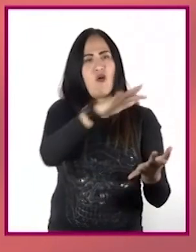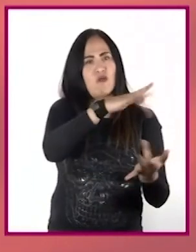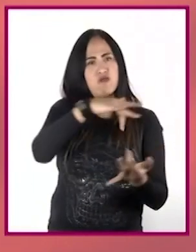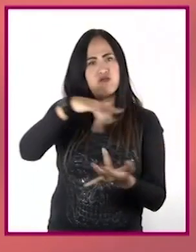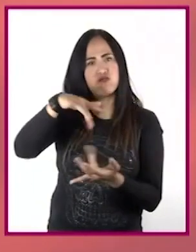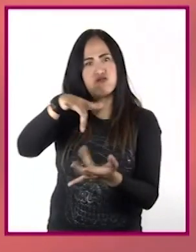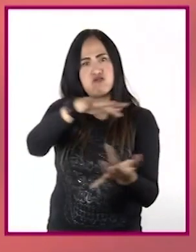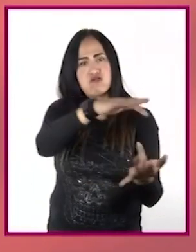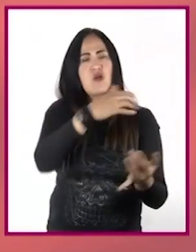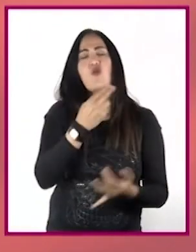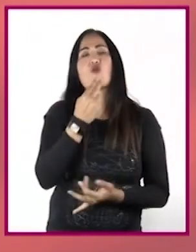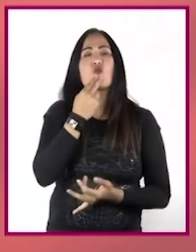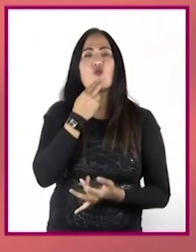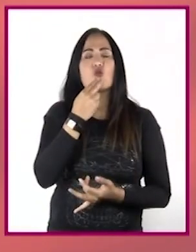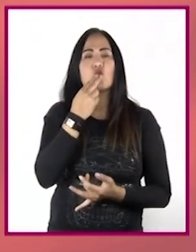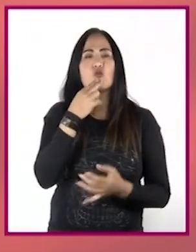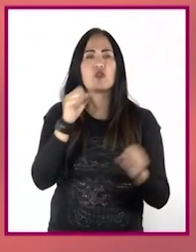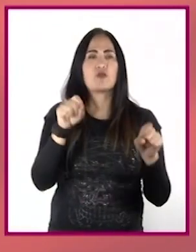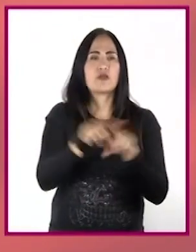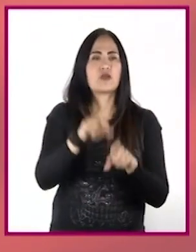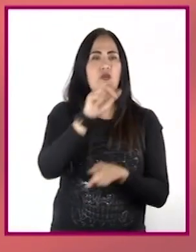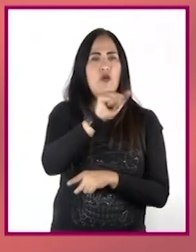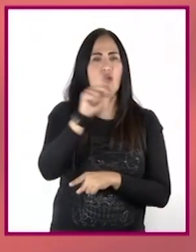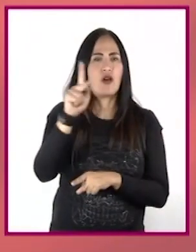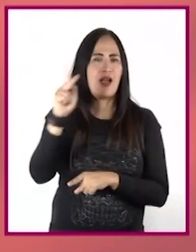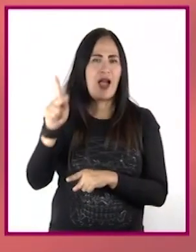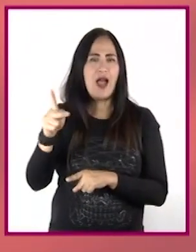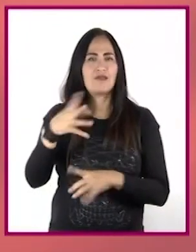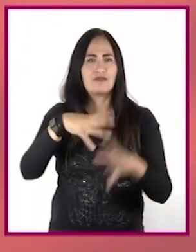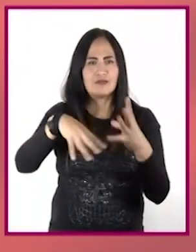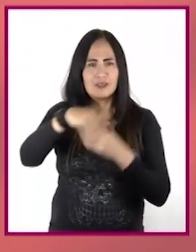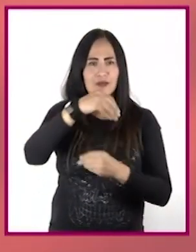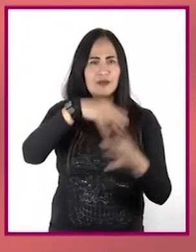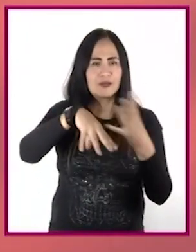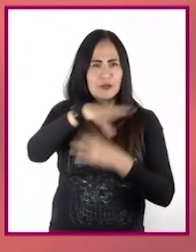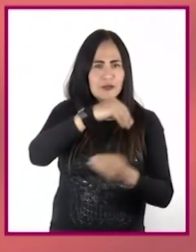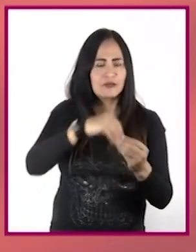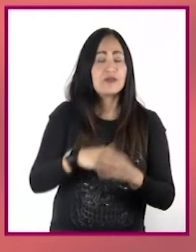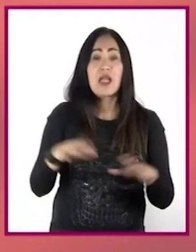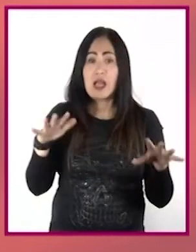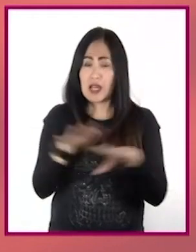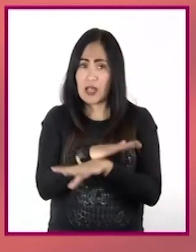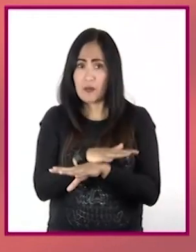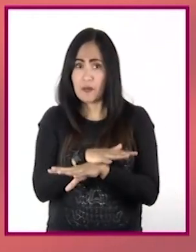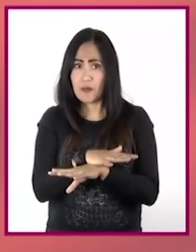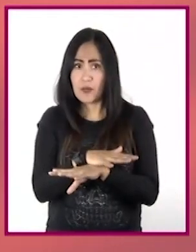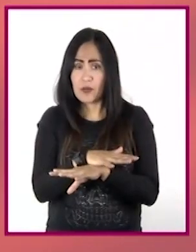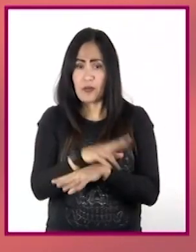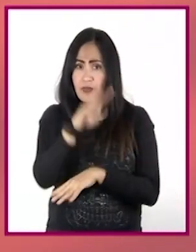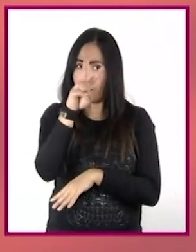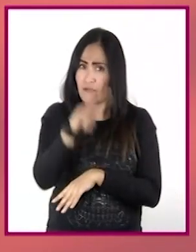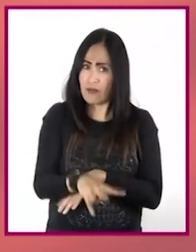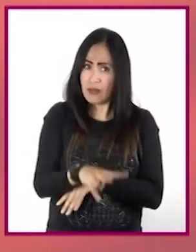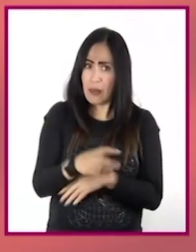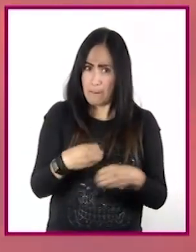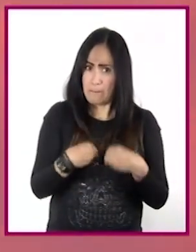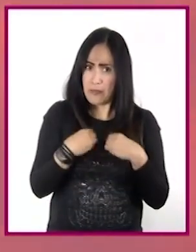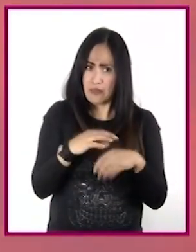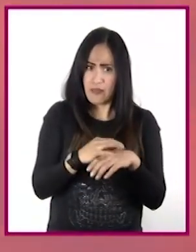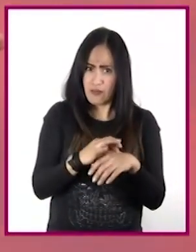e interacción en plataformas sociodigitales. ¿Han sustituido a lo que conocemos como la vida